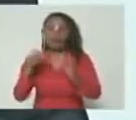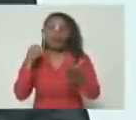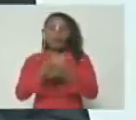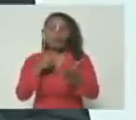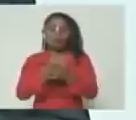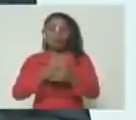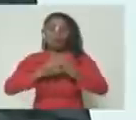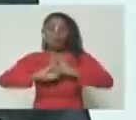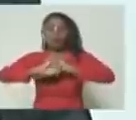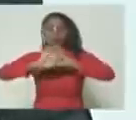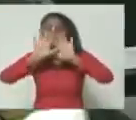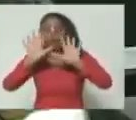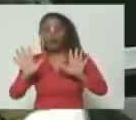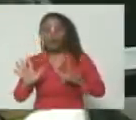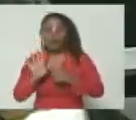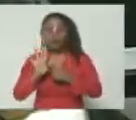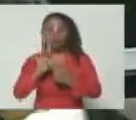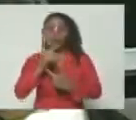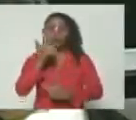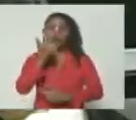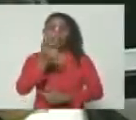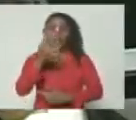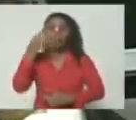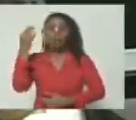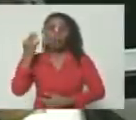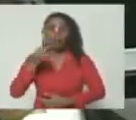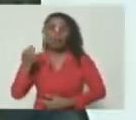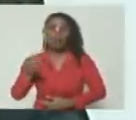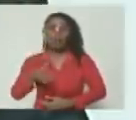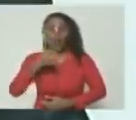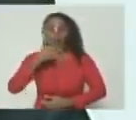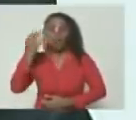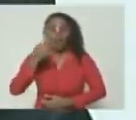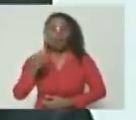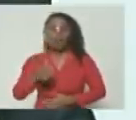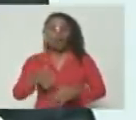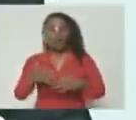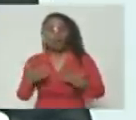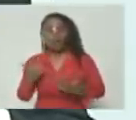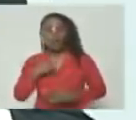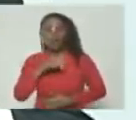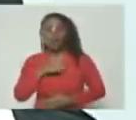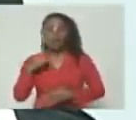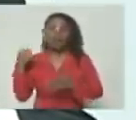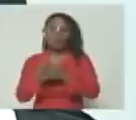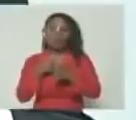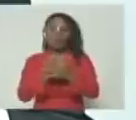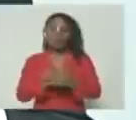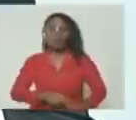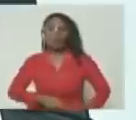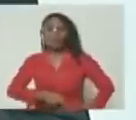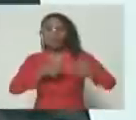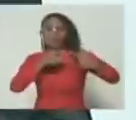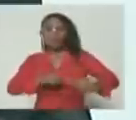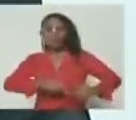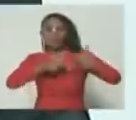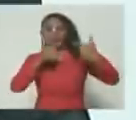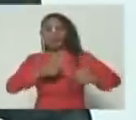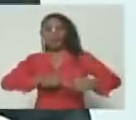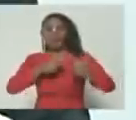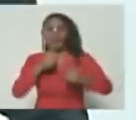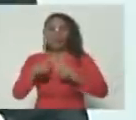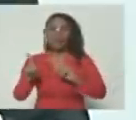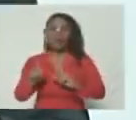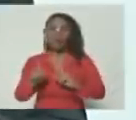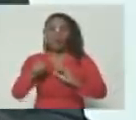claras. Decir la verdad. Y la verdad era que estábamos sometidos a una confrontación, pero